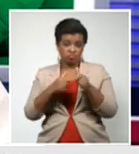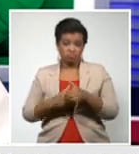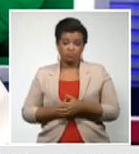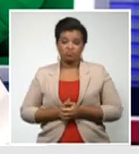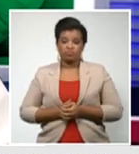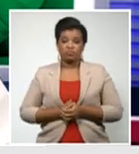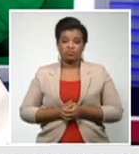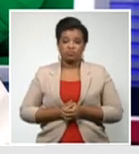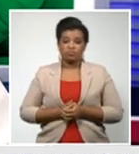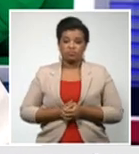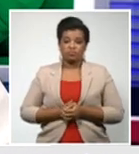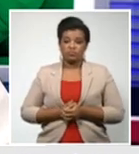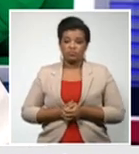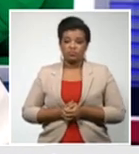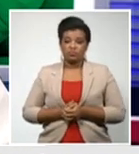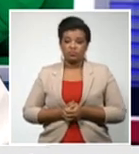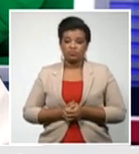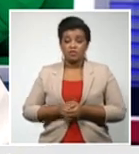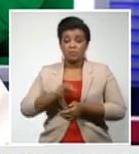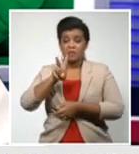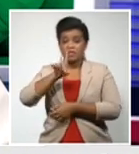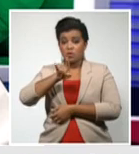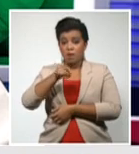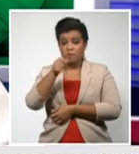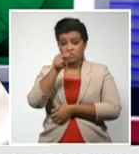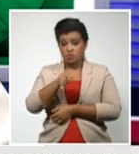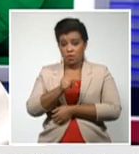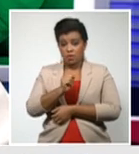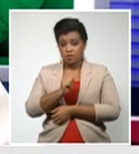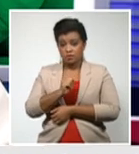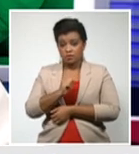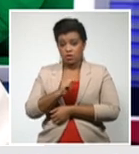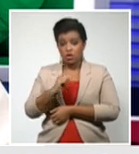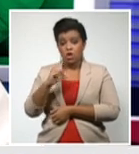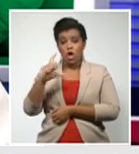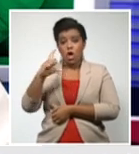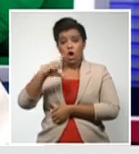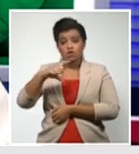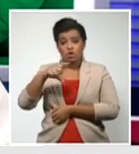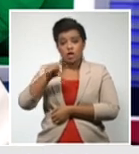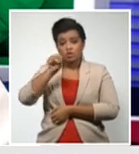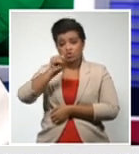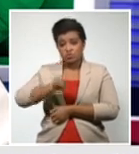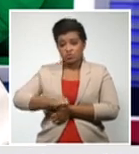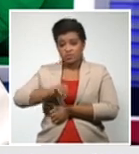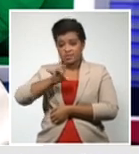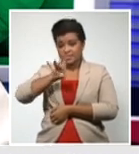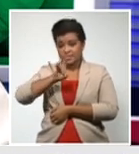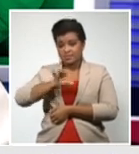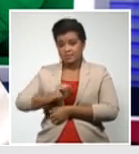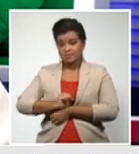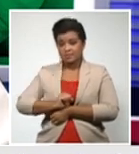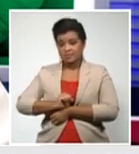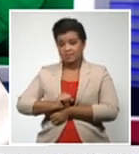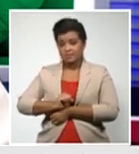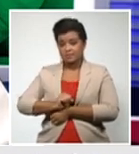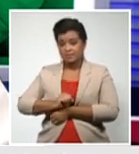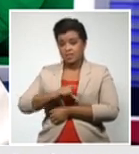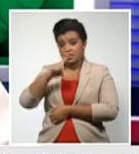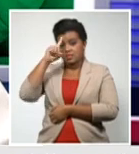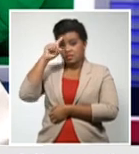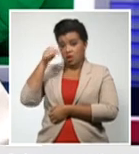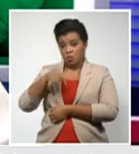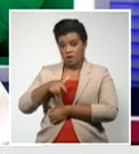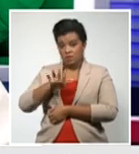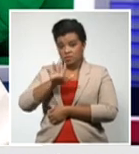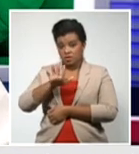afectación, 29, Consolación del Sur con 15, San Juan con 5, San